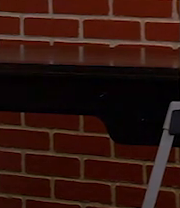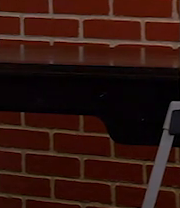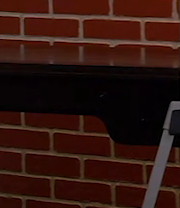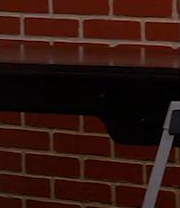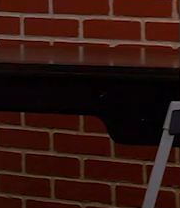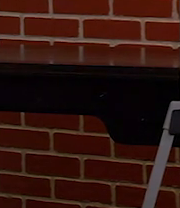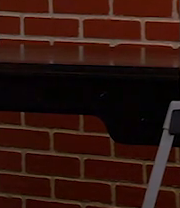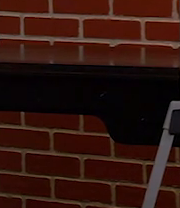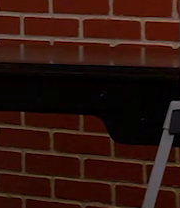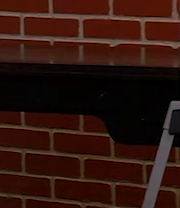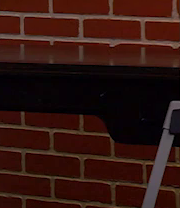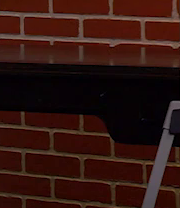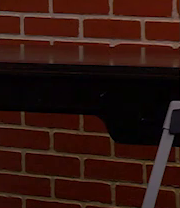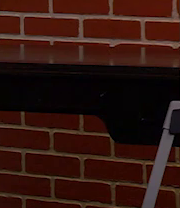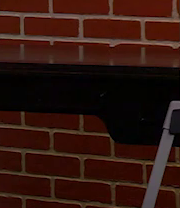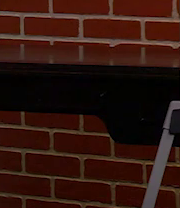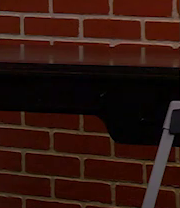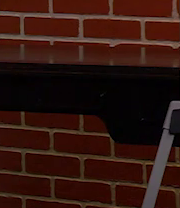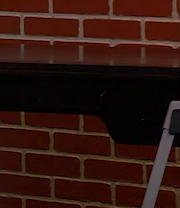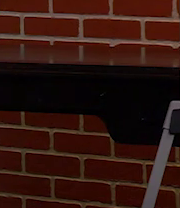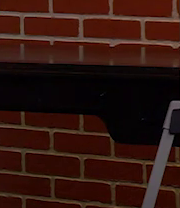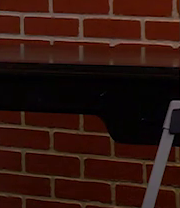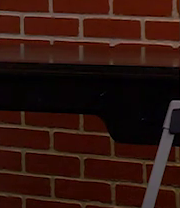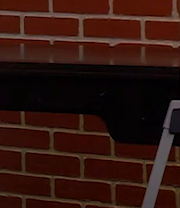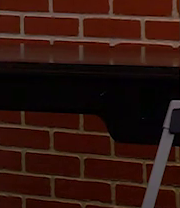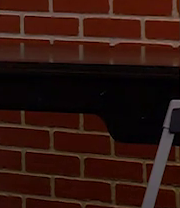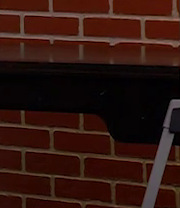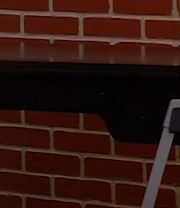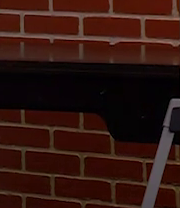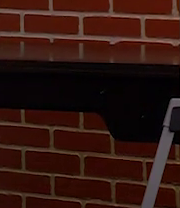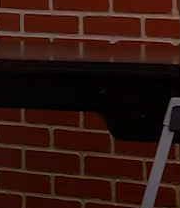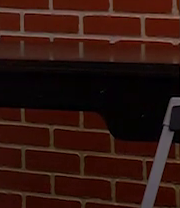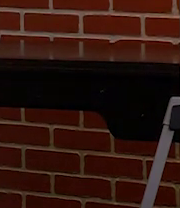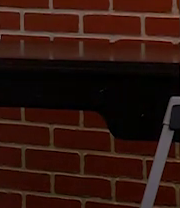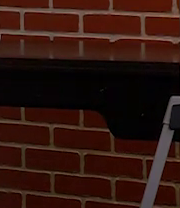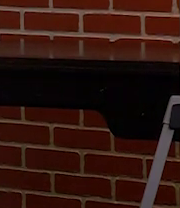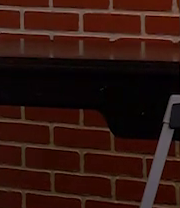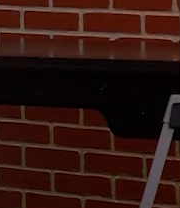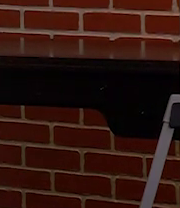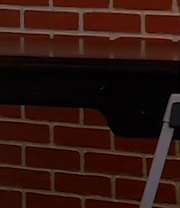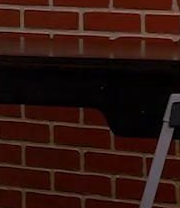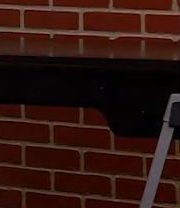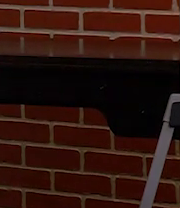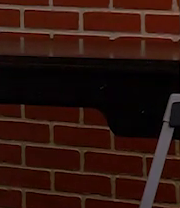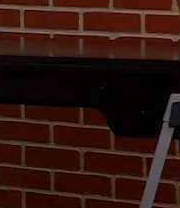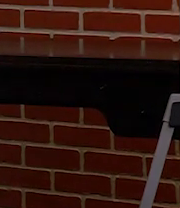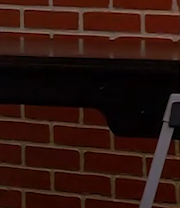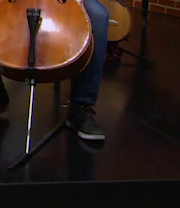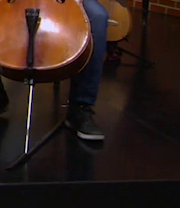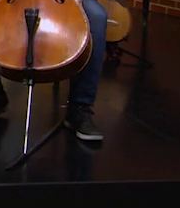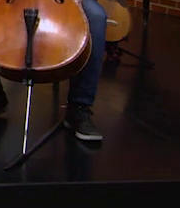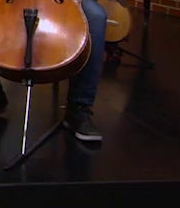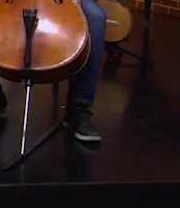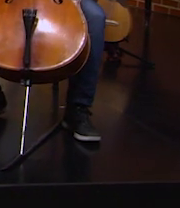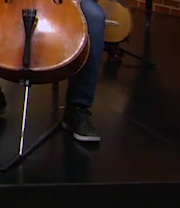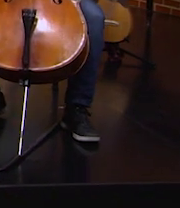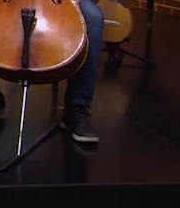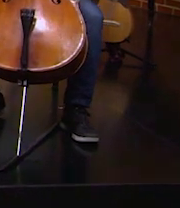lectoescritura musical. Mañana más, pero no mejor, porque es imposible, aquí en Aprende Música en Casa.